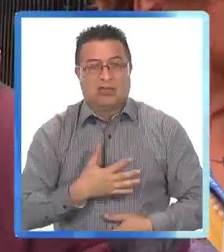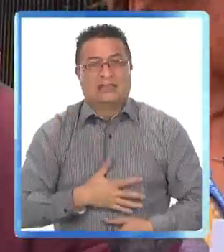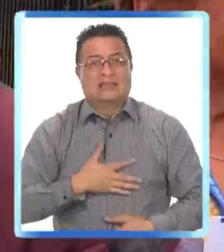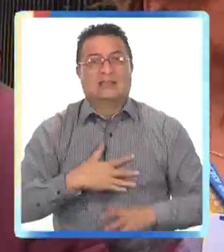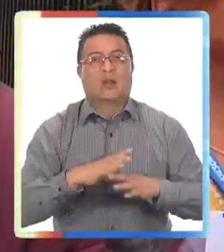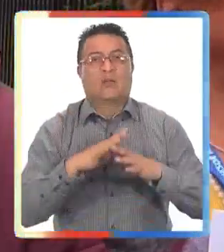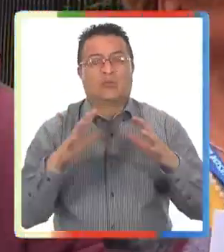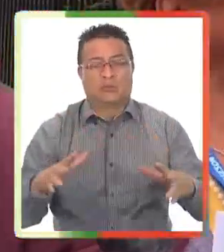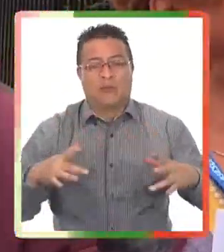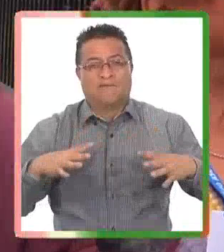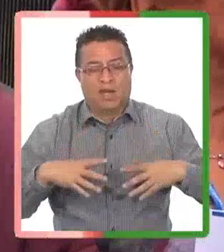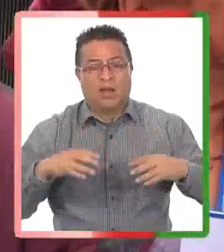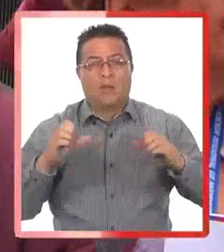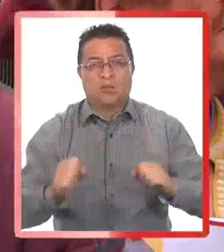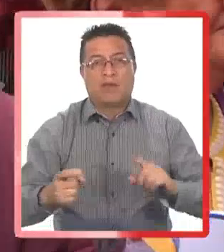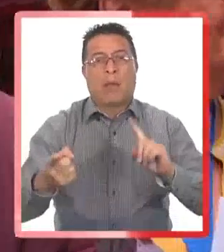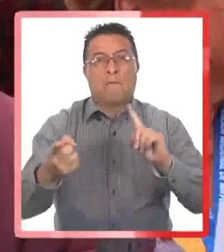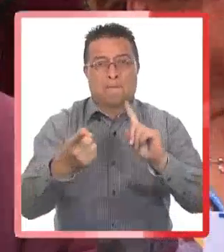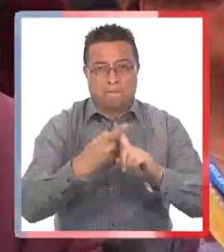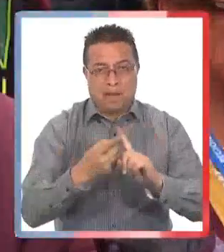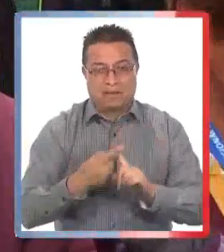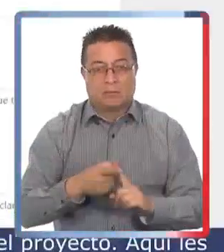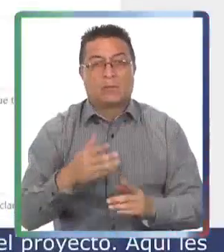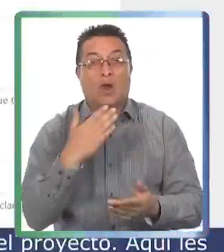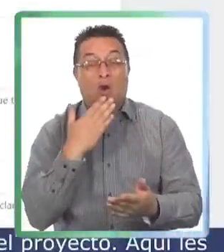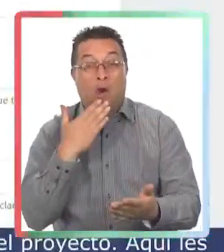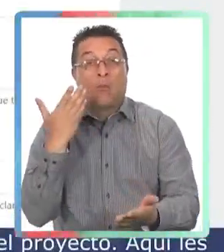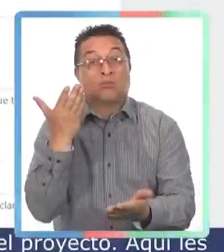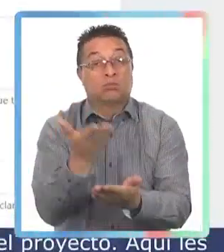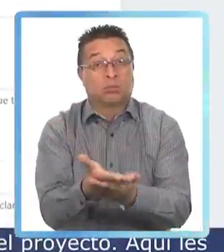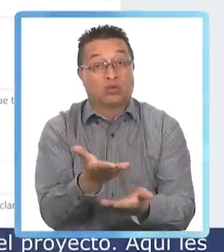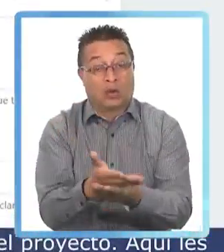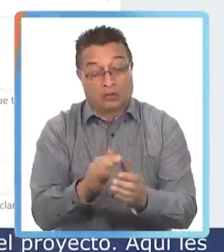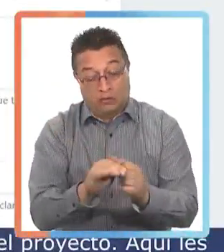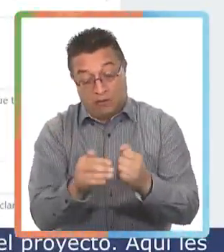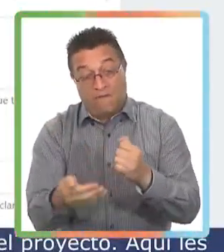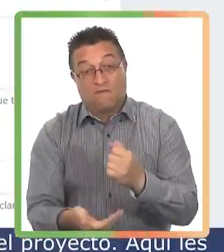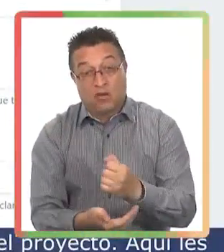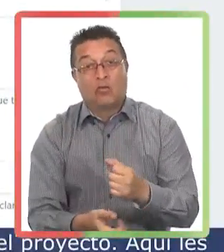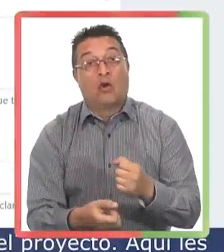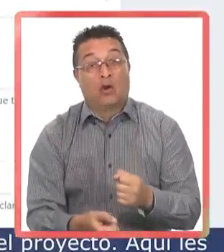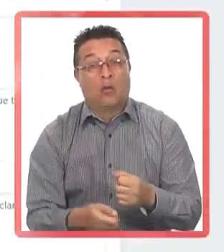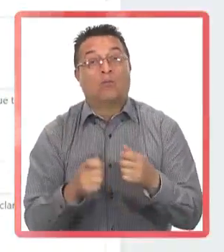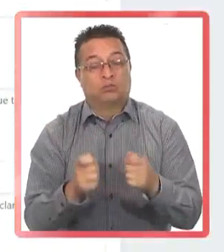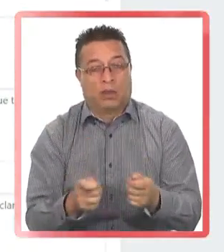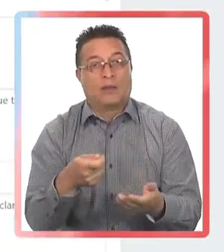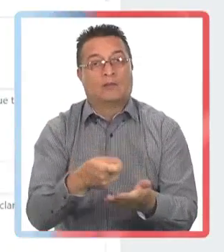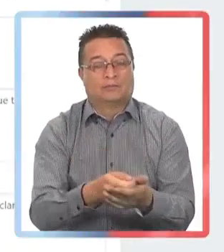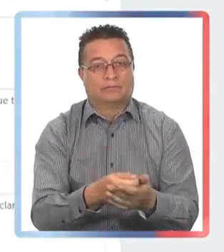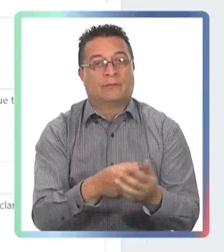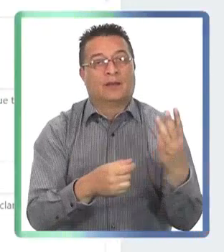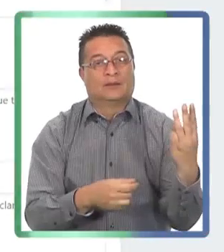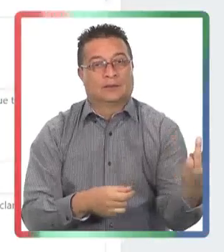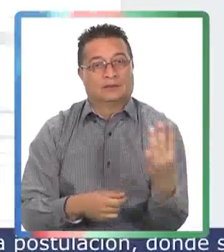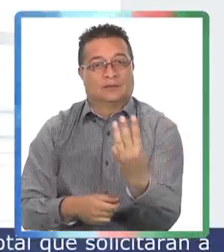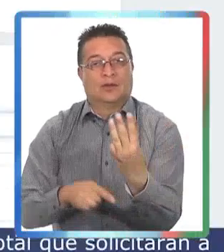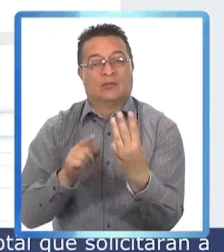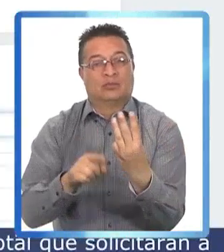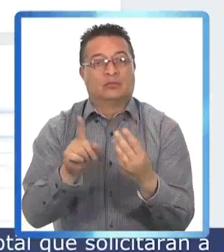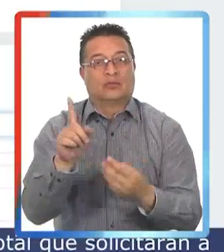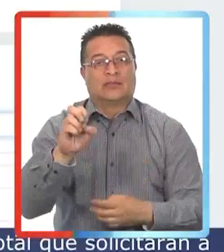nos sentimos muy felices de poder participar. Las postulaciones a este fondo se pueden realizar a través del sitio